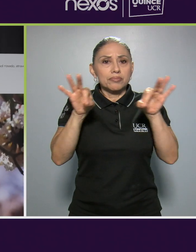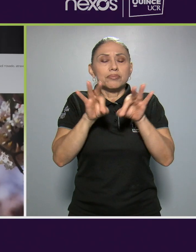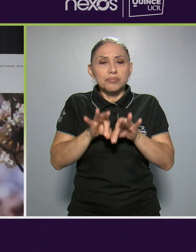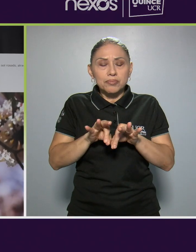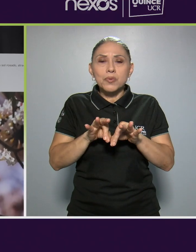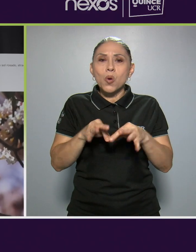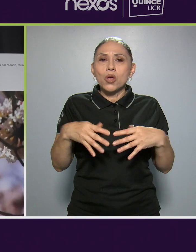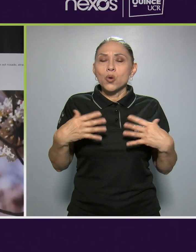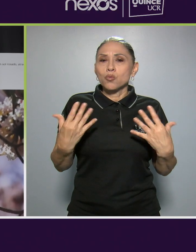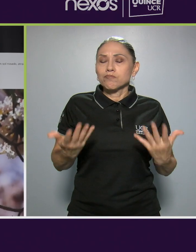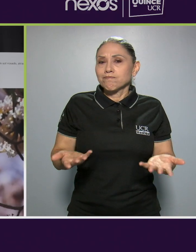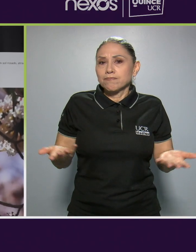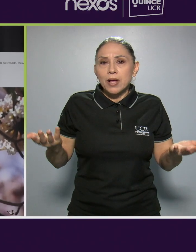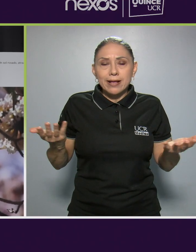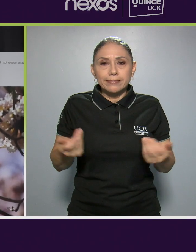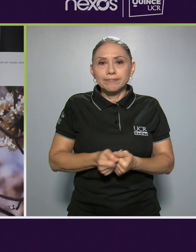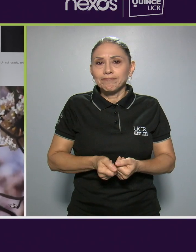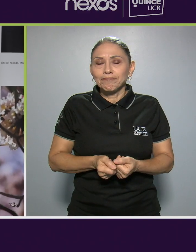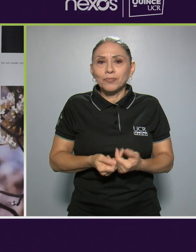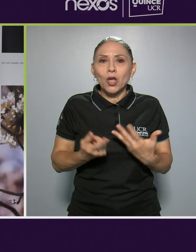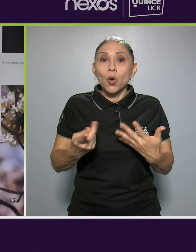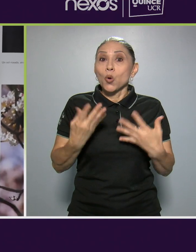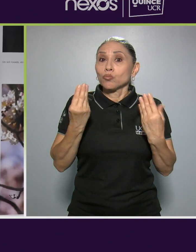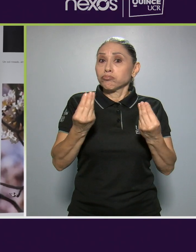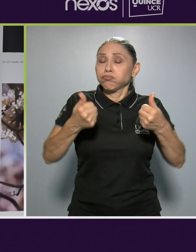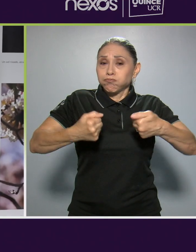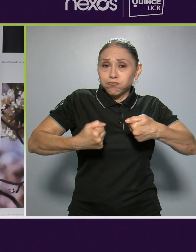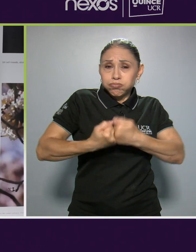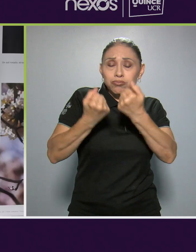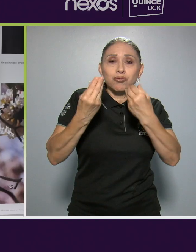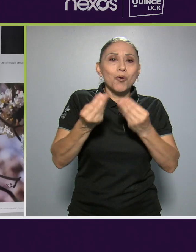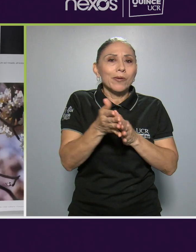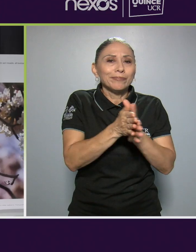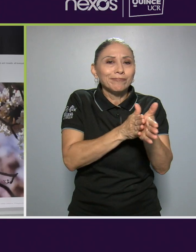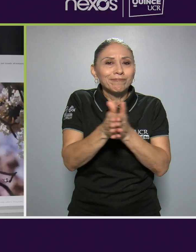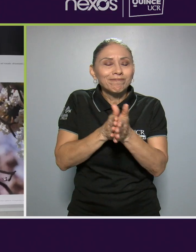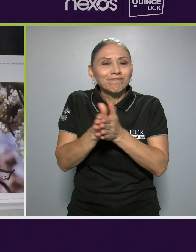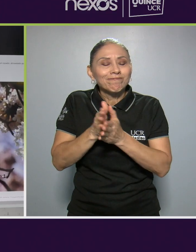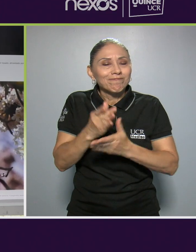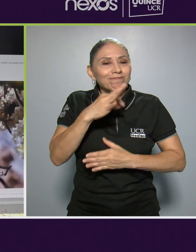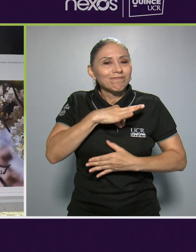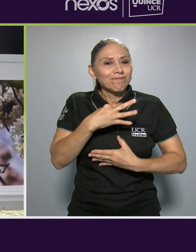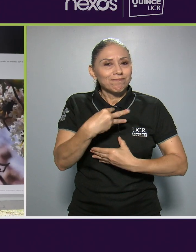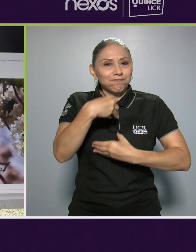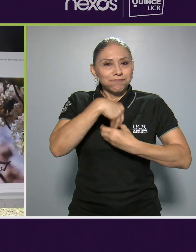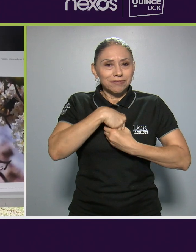y bastante retadora e enriquecedora.